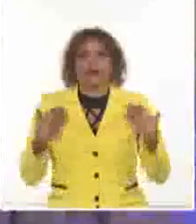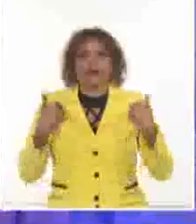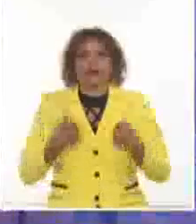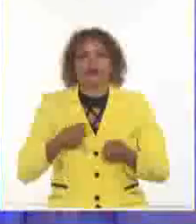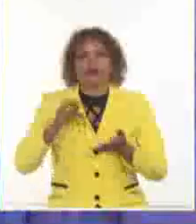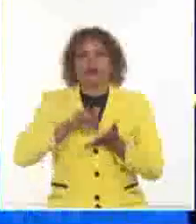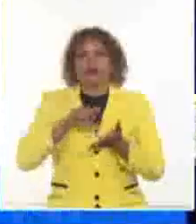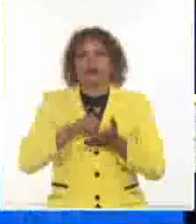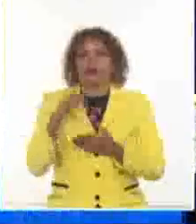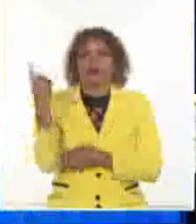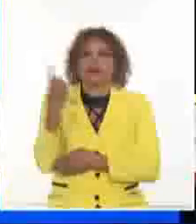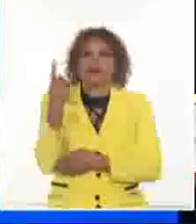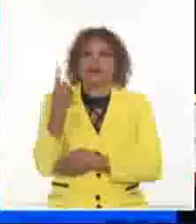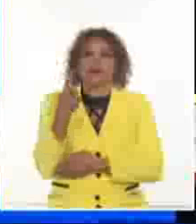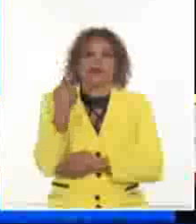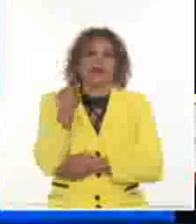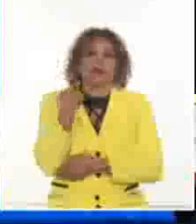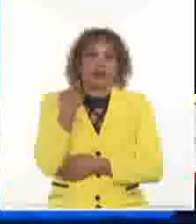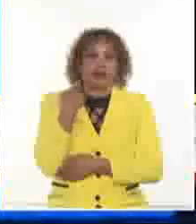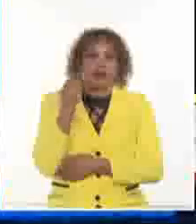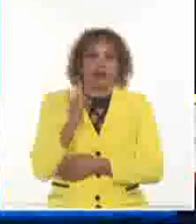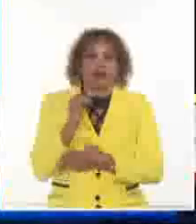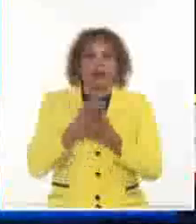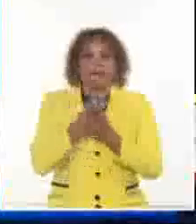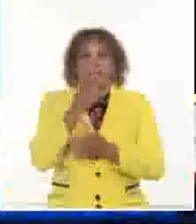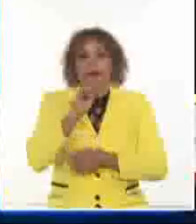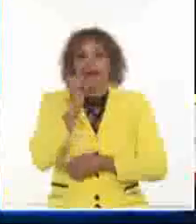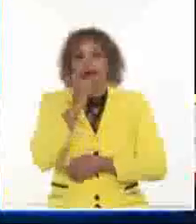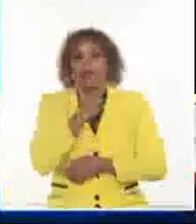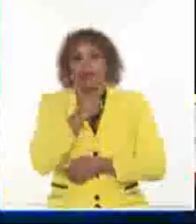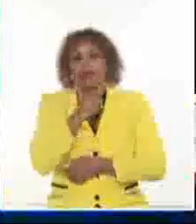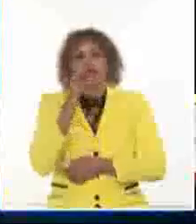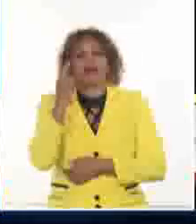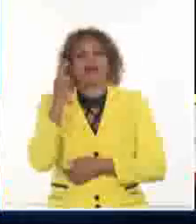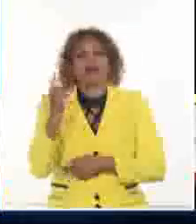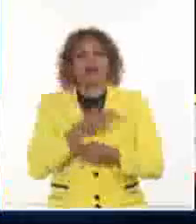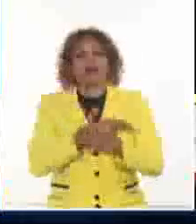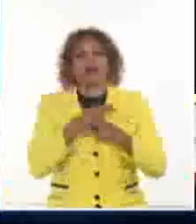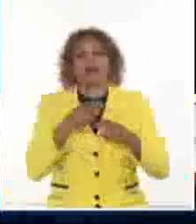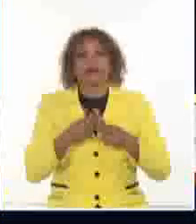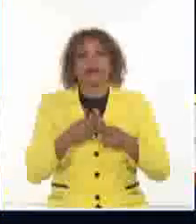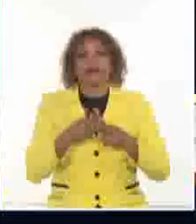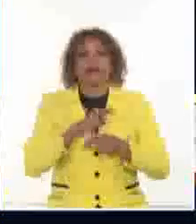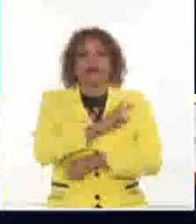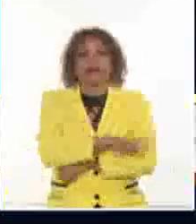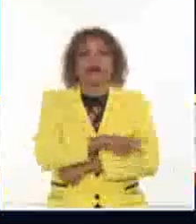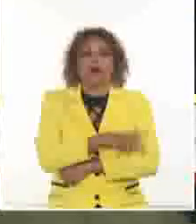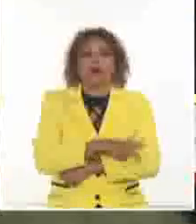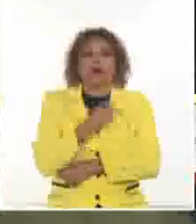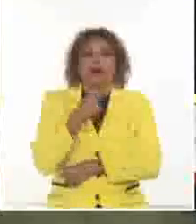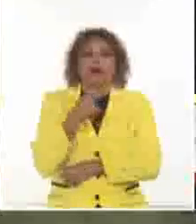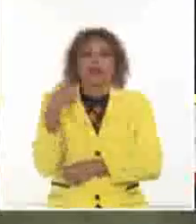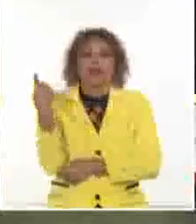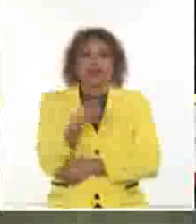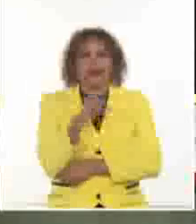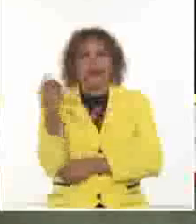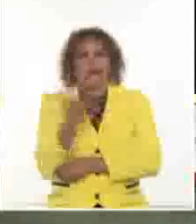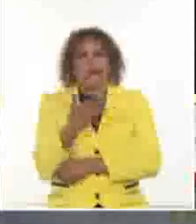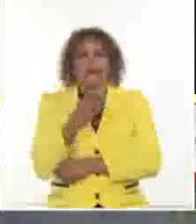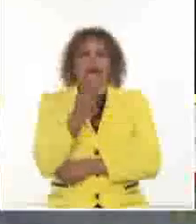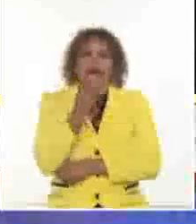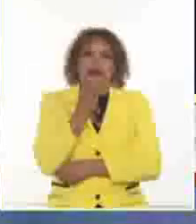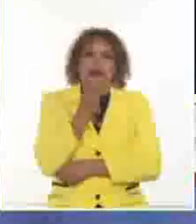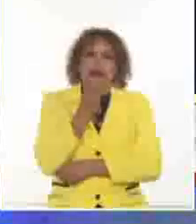Nacional de Educación Sexual, Mariela Castro Espín, recordó la historia de una nación víctima de la masacre israelí. Convidó